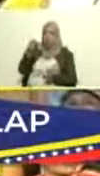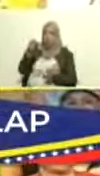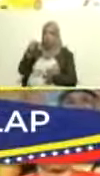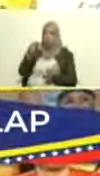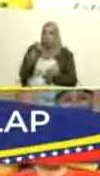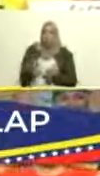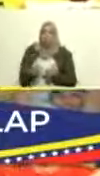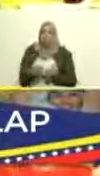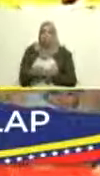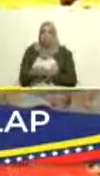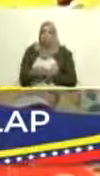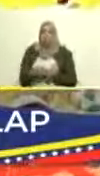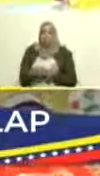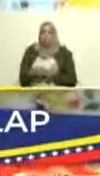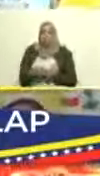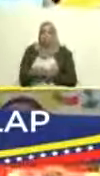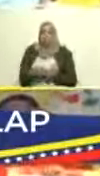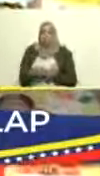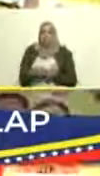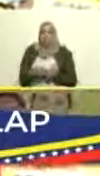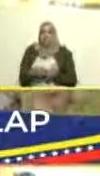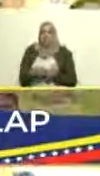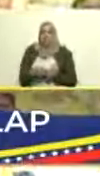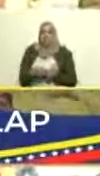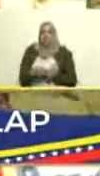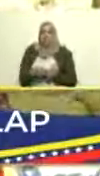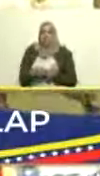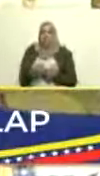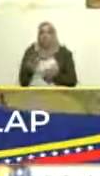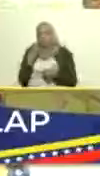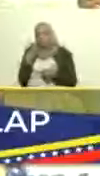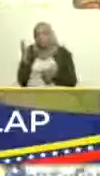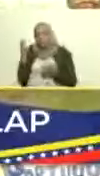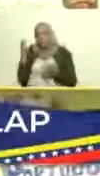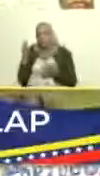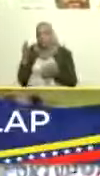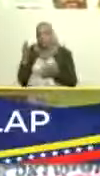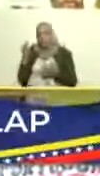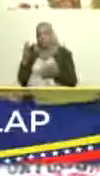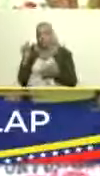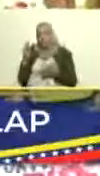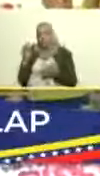La gente de Bicucuy se volvió loca, ya ven. La bulla para Bicucuy, pues.